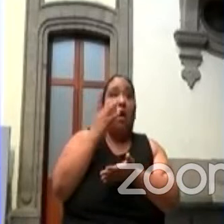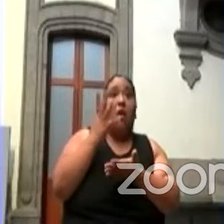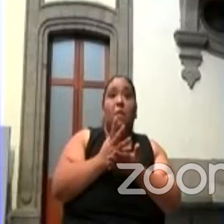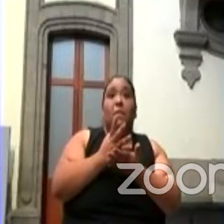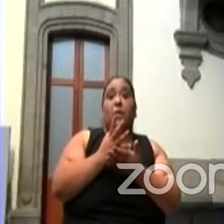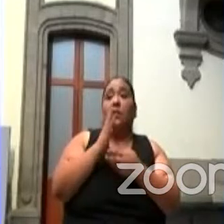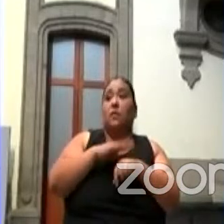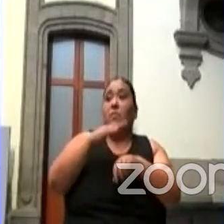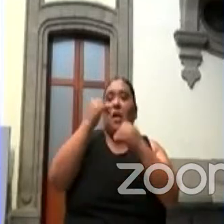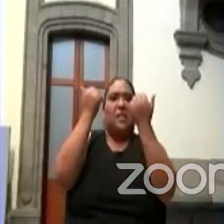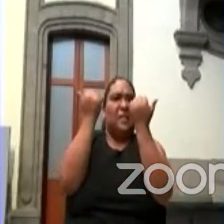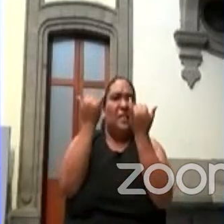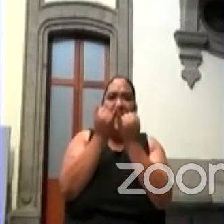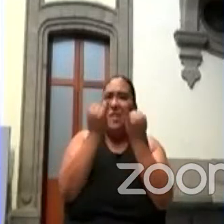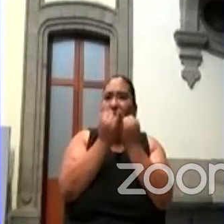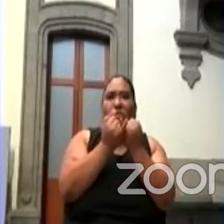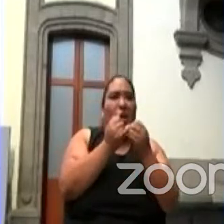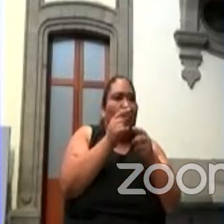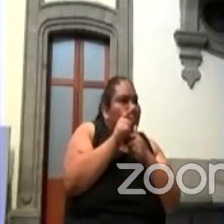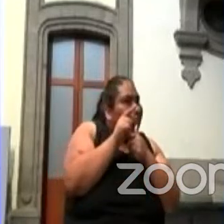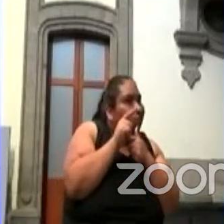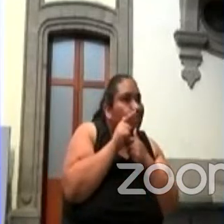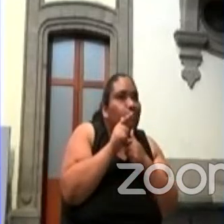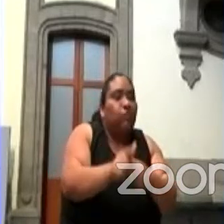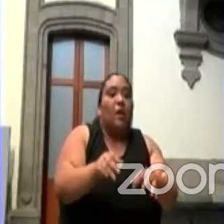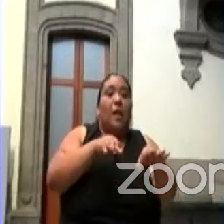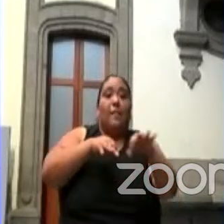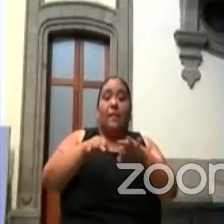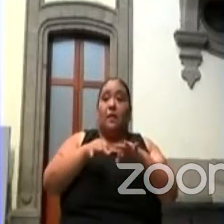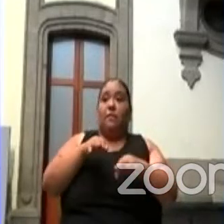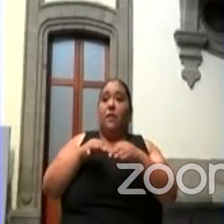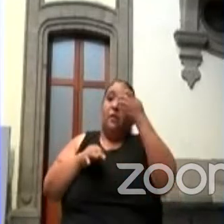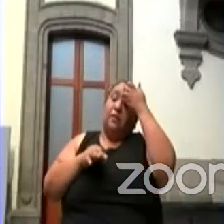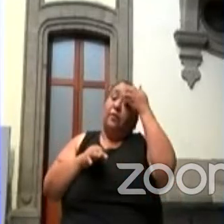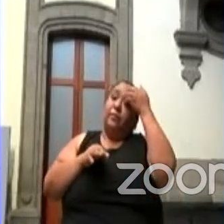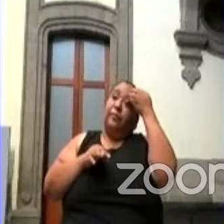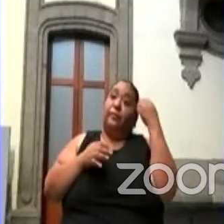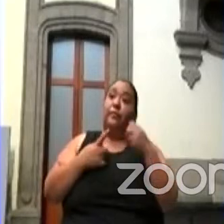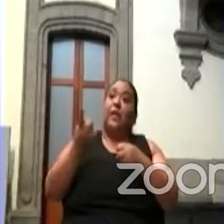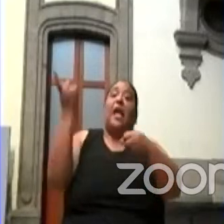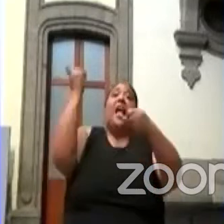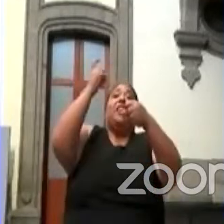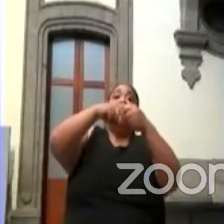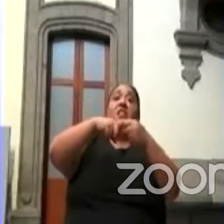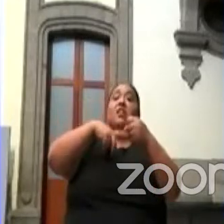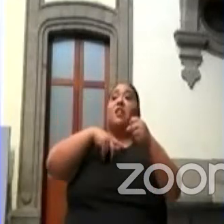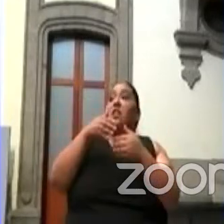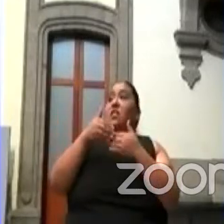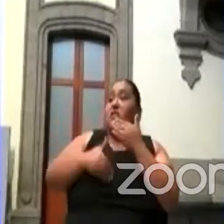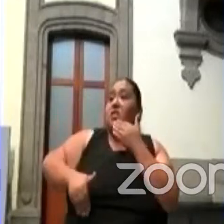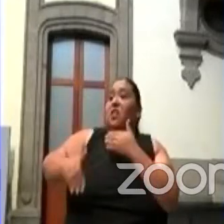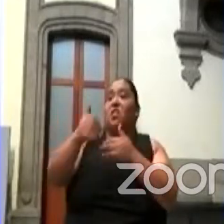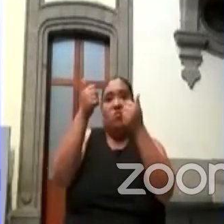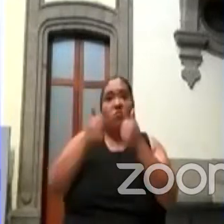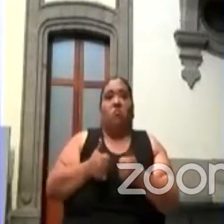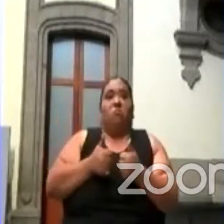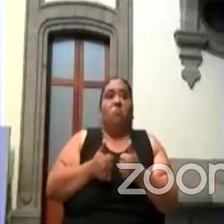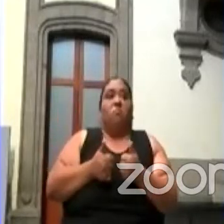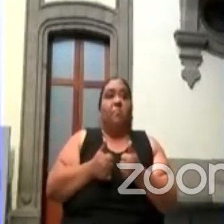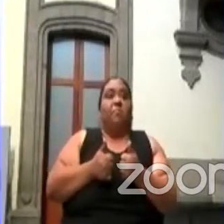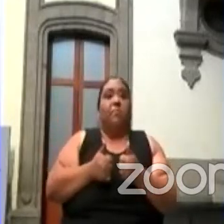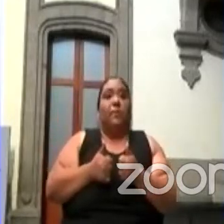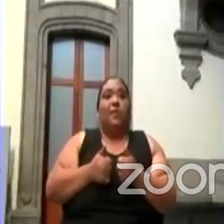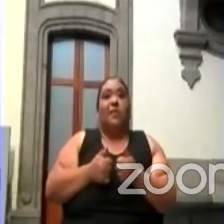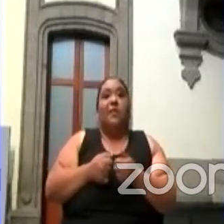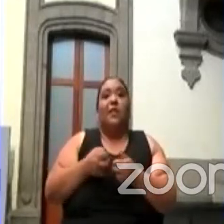la permanencia de esas personas sea en el trabajo, o sea, sí hacer ese empate. Así es que yo lo